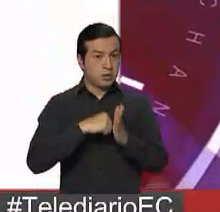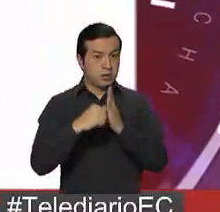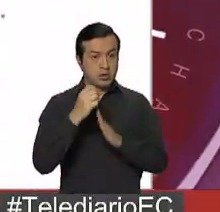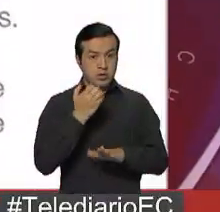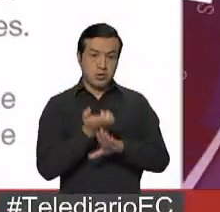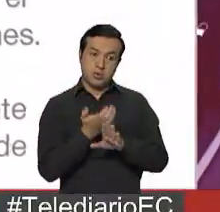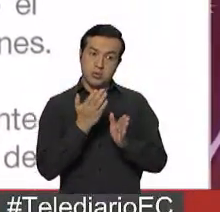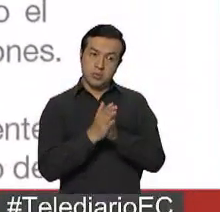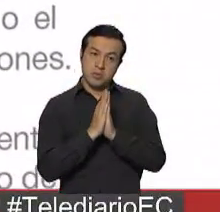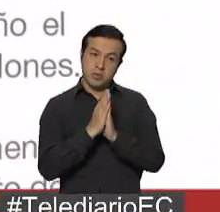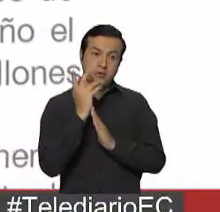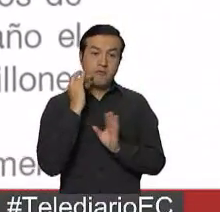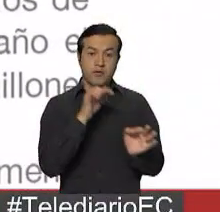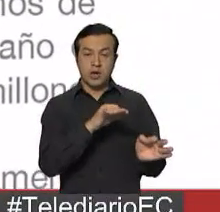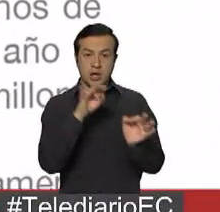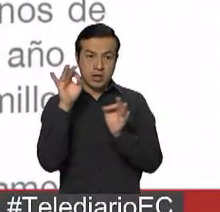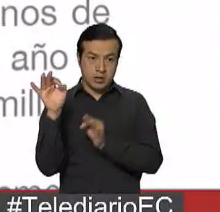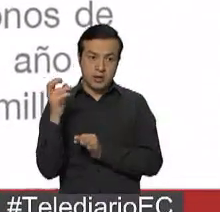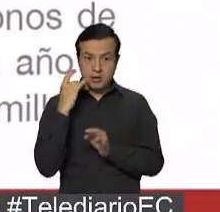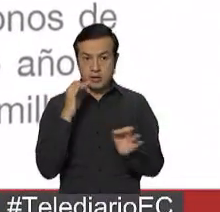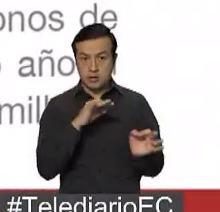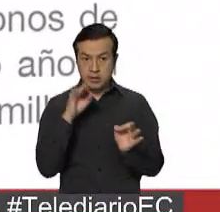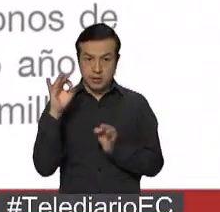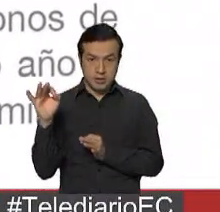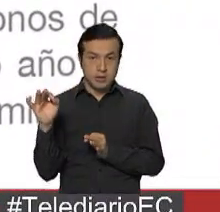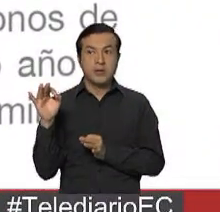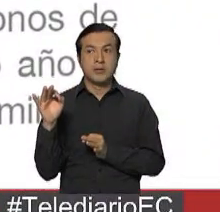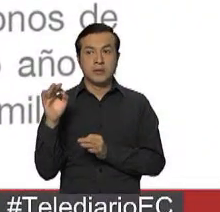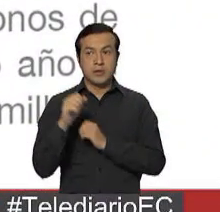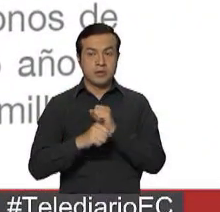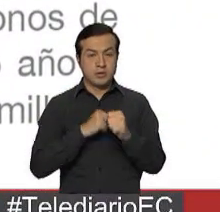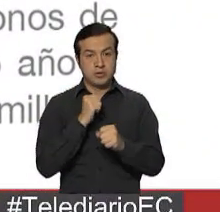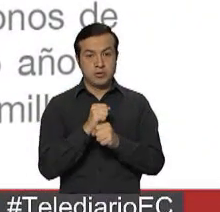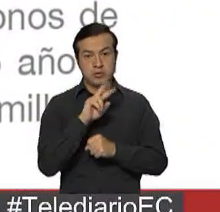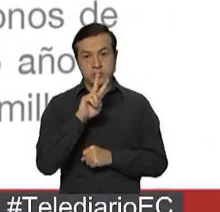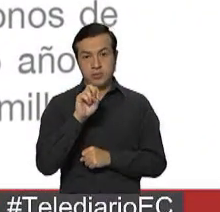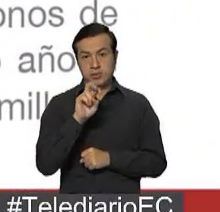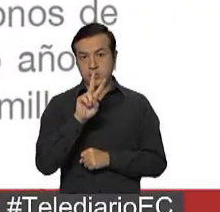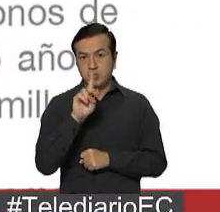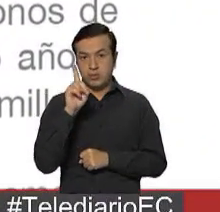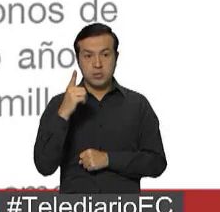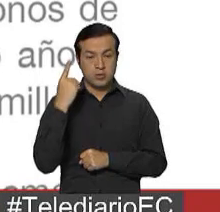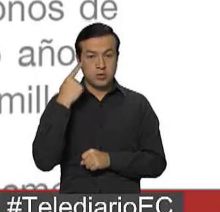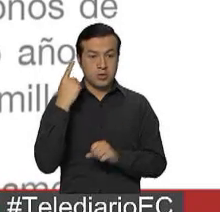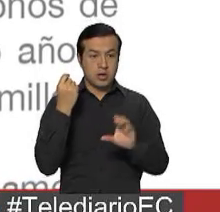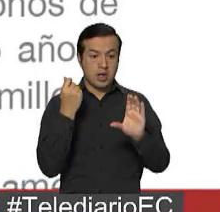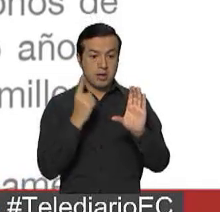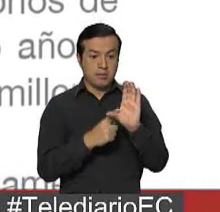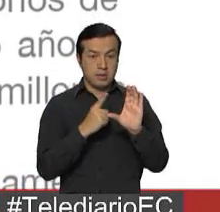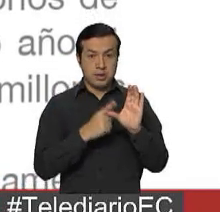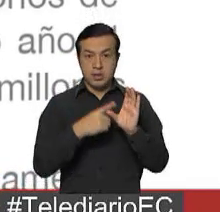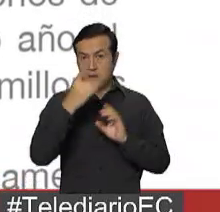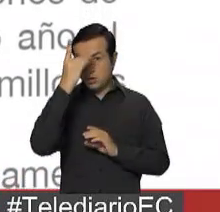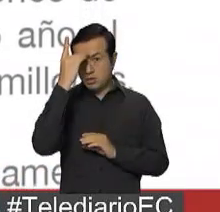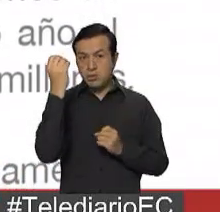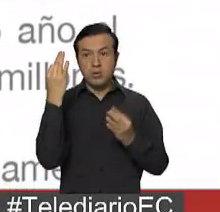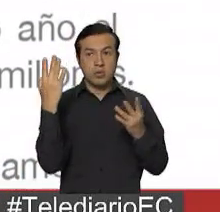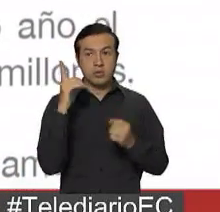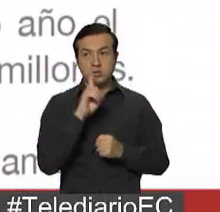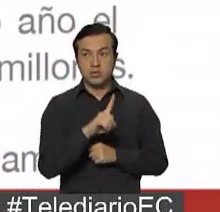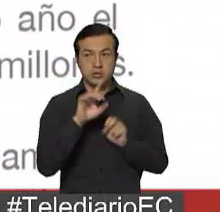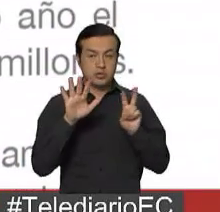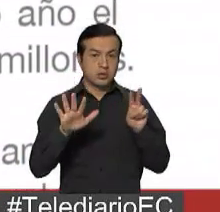economía y finanzas de ecuador de postergar para el año 2021 el pago del capital de la deuda que asciende a